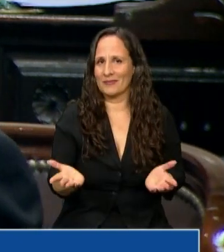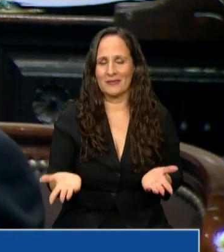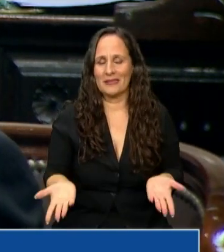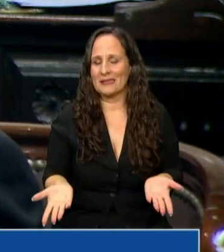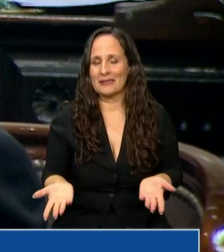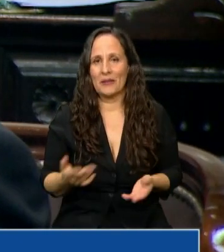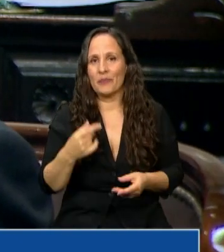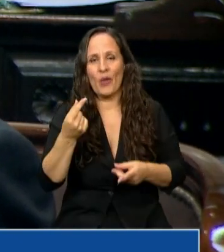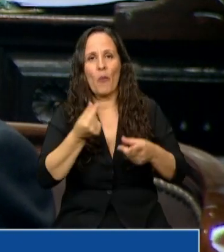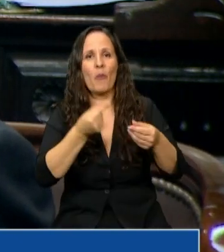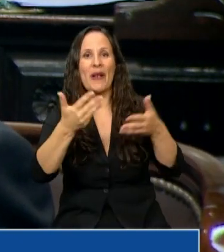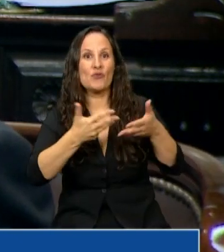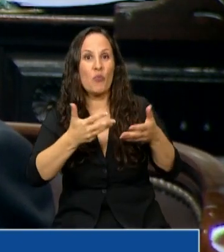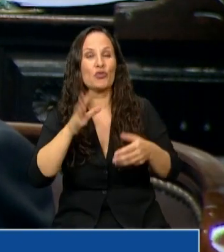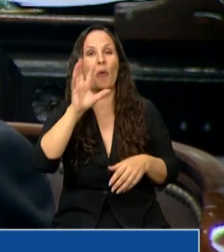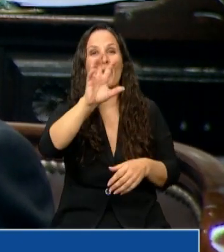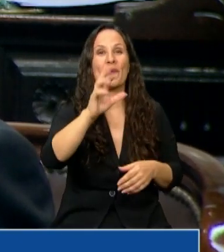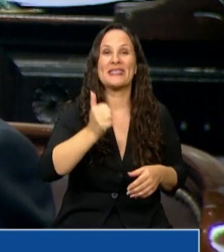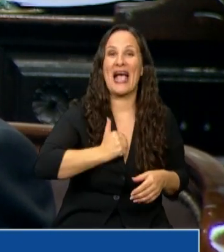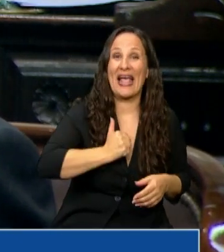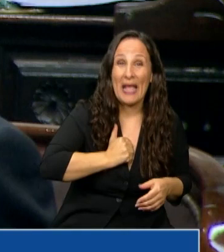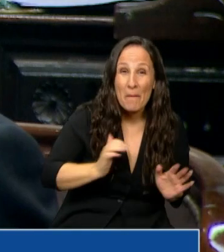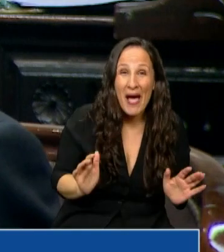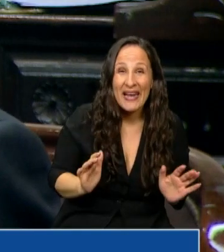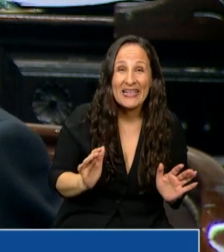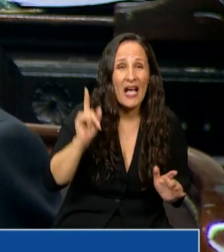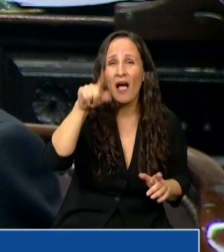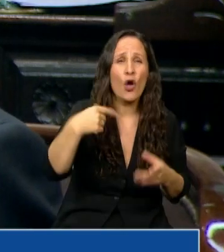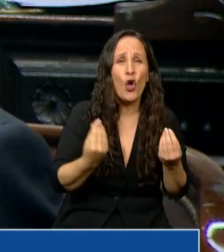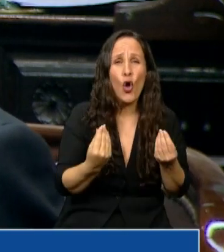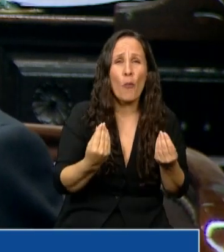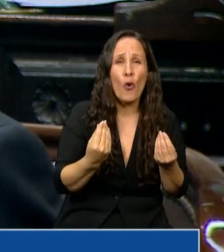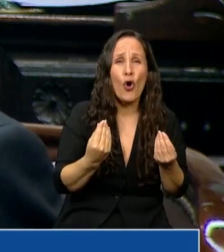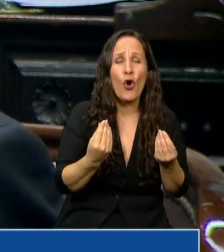El presupuesto de Catamarca se estructura con el